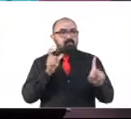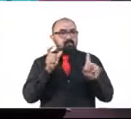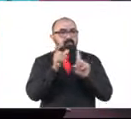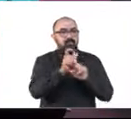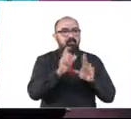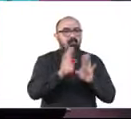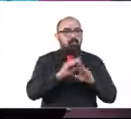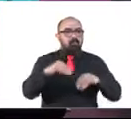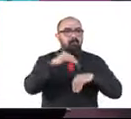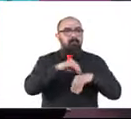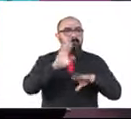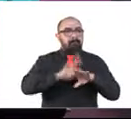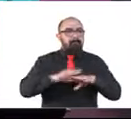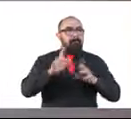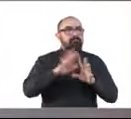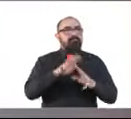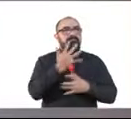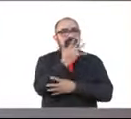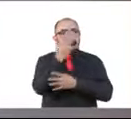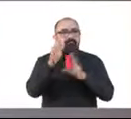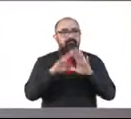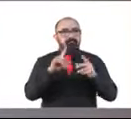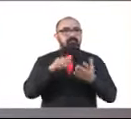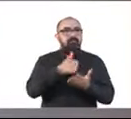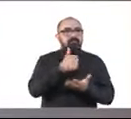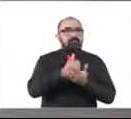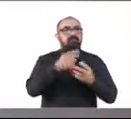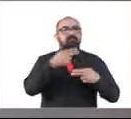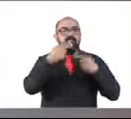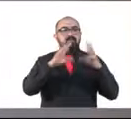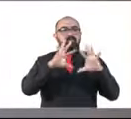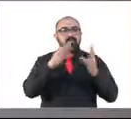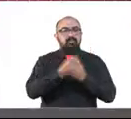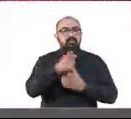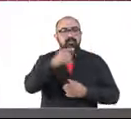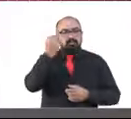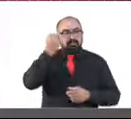las reservas naturales de nuestra ciudad? Gracias.